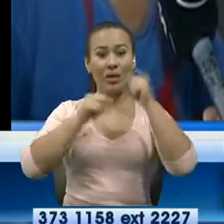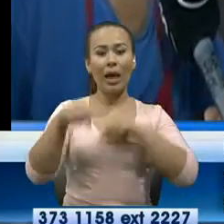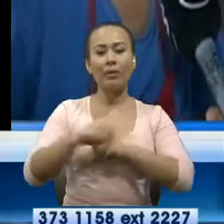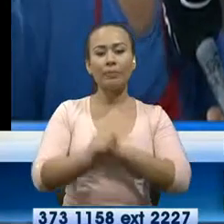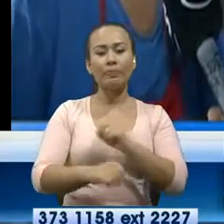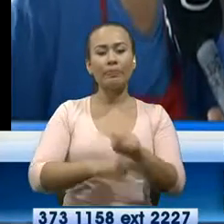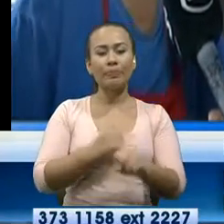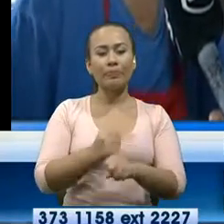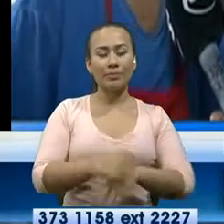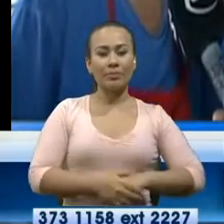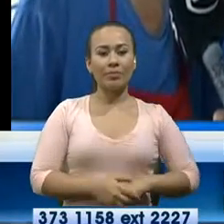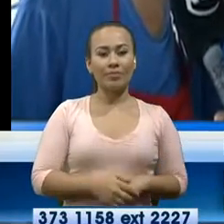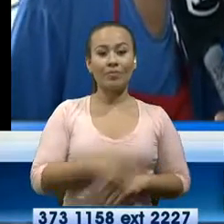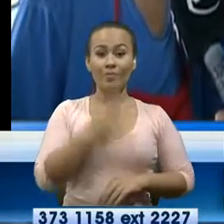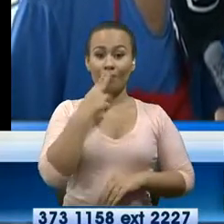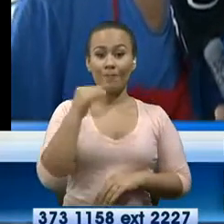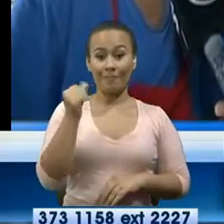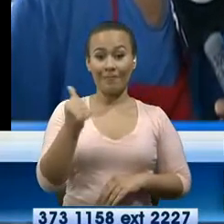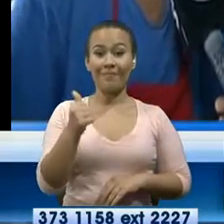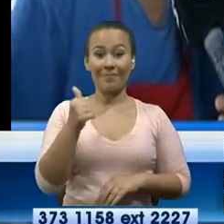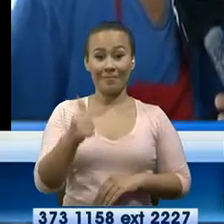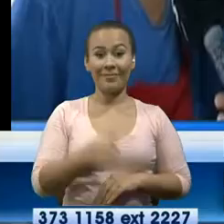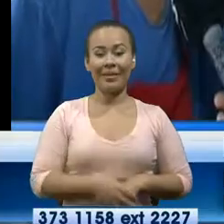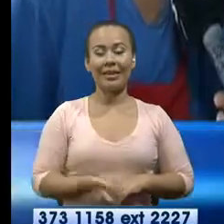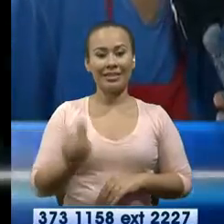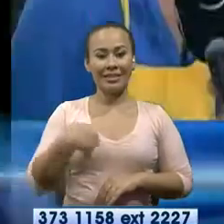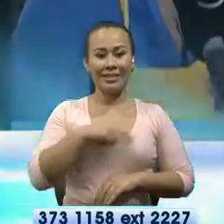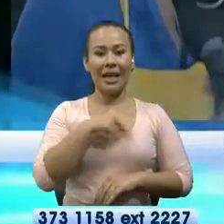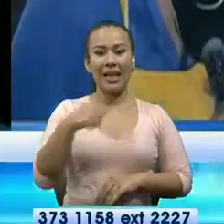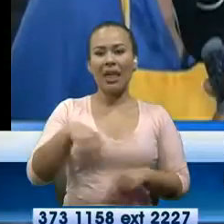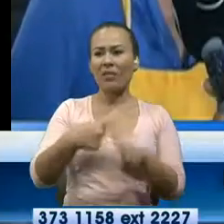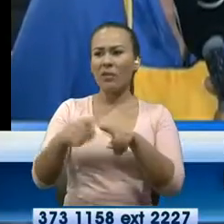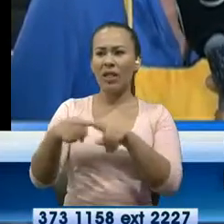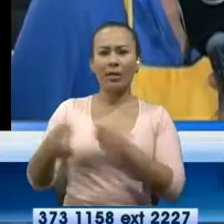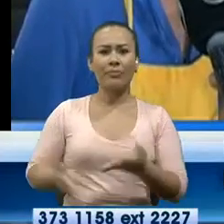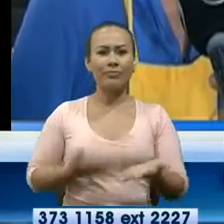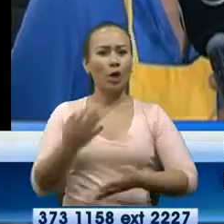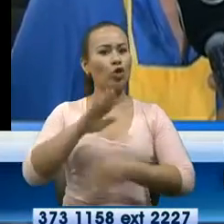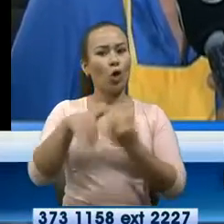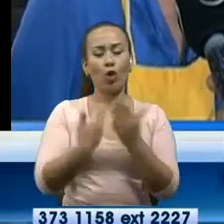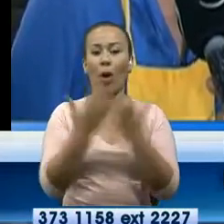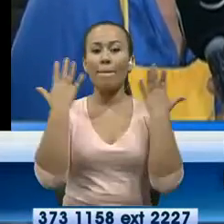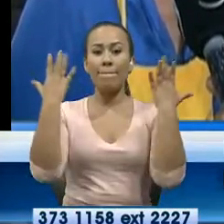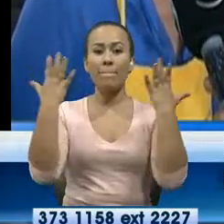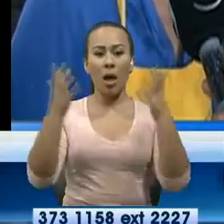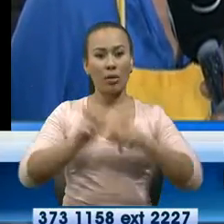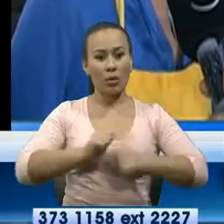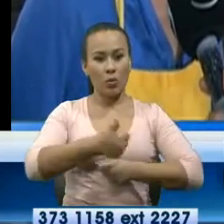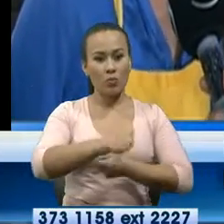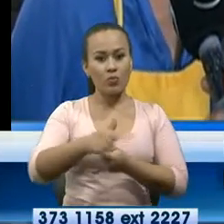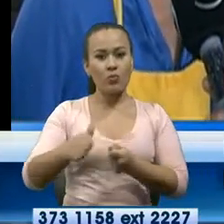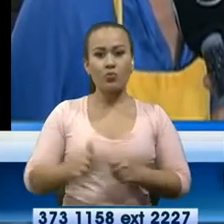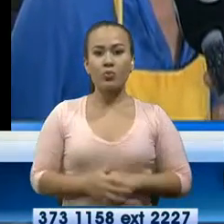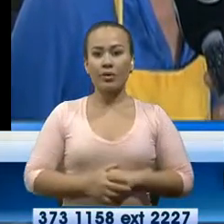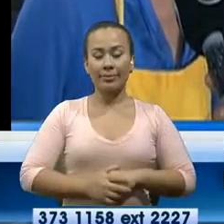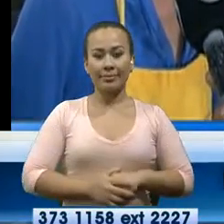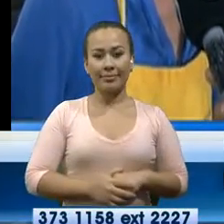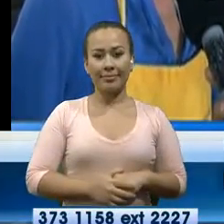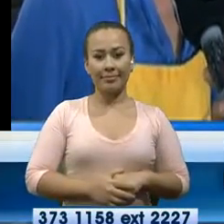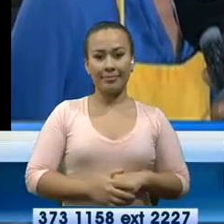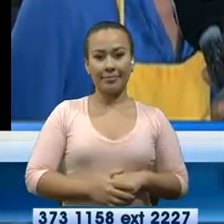que elaboran dulces, por lo menos para tiempo de fiesta. Todo es artesanal, con las manos, sí, exactamente.